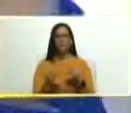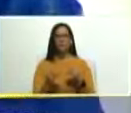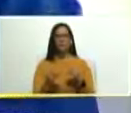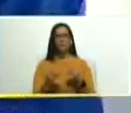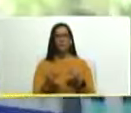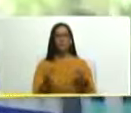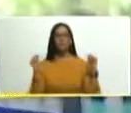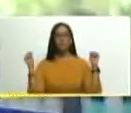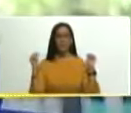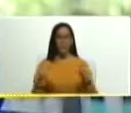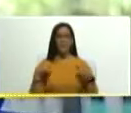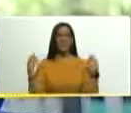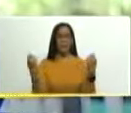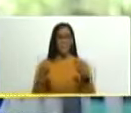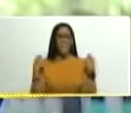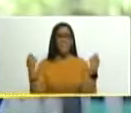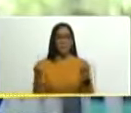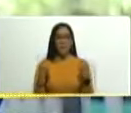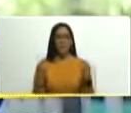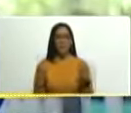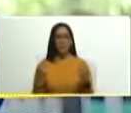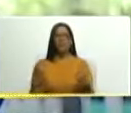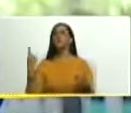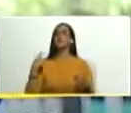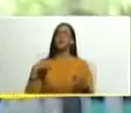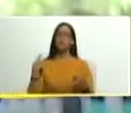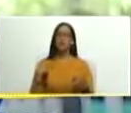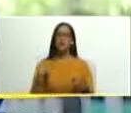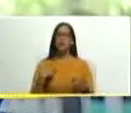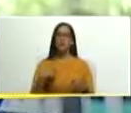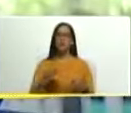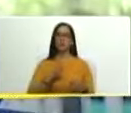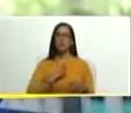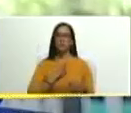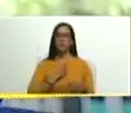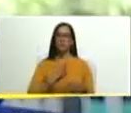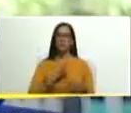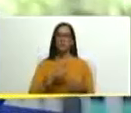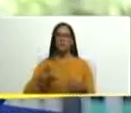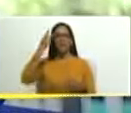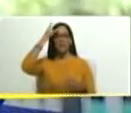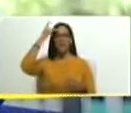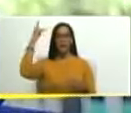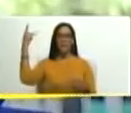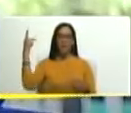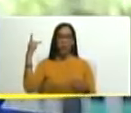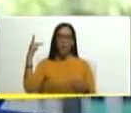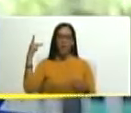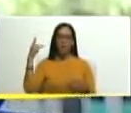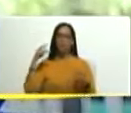Esta campaña ha sido y tiene que ser pedagógica, educativa,